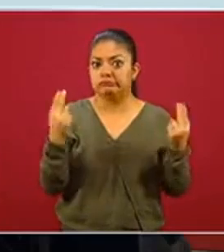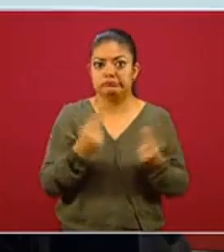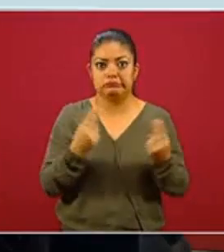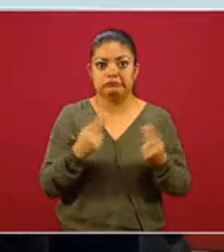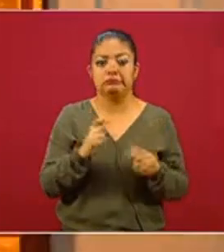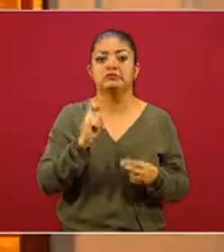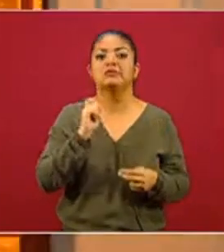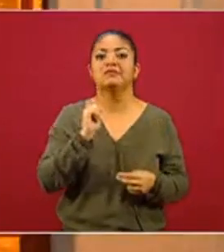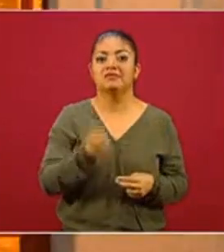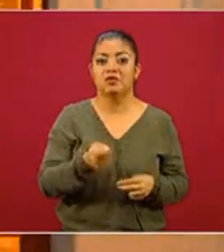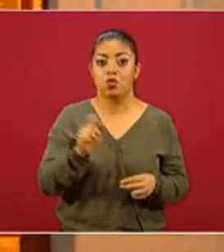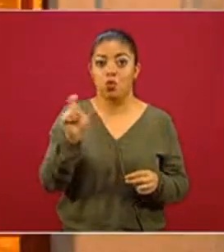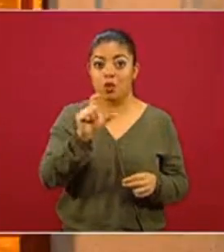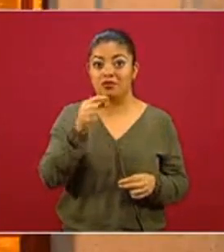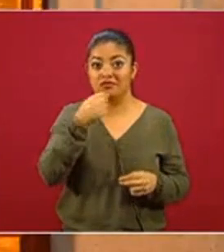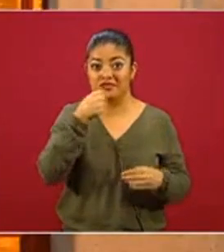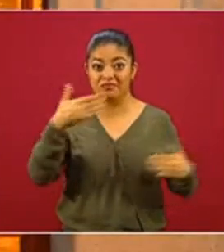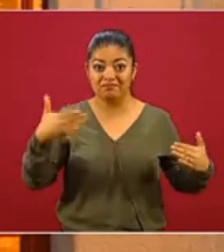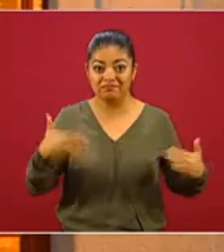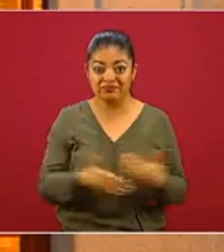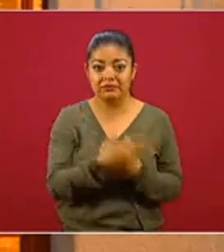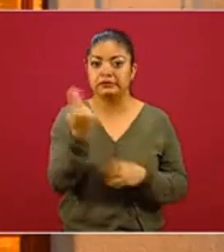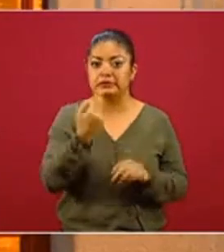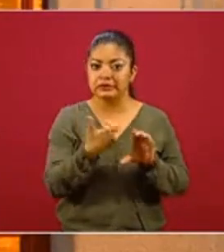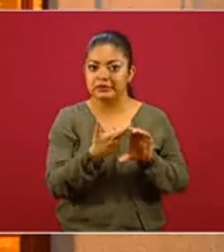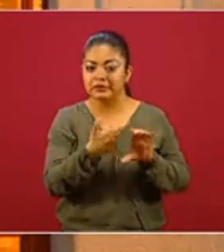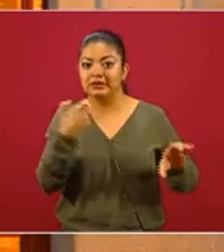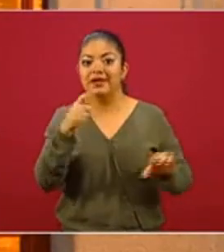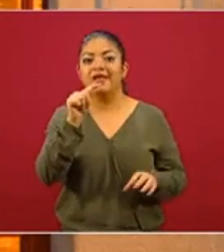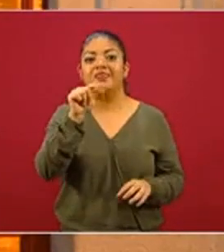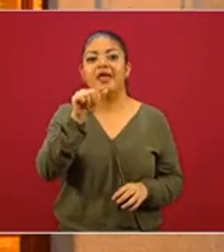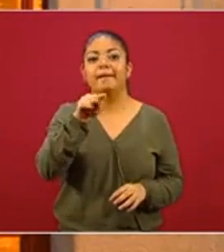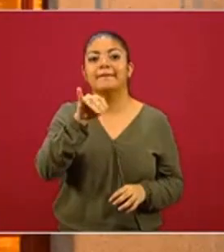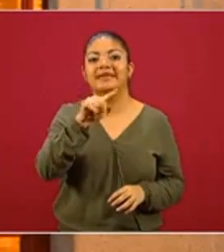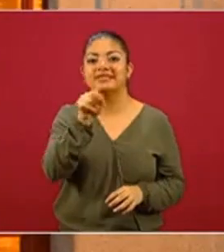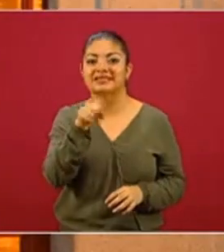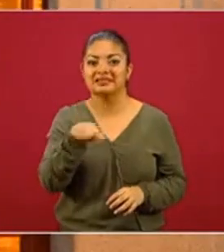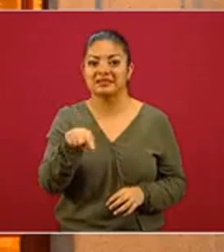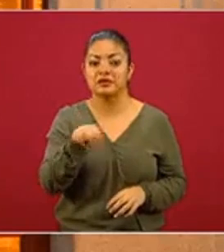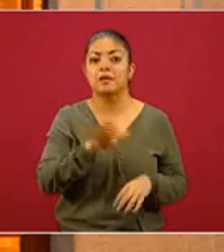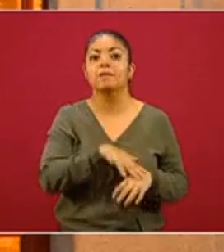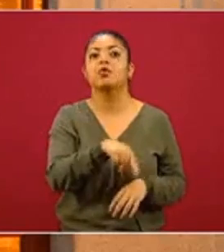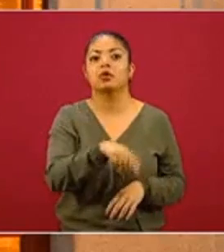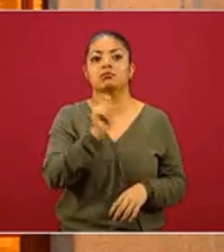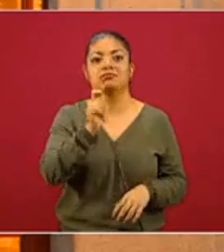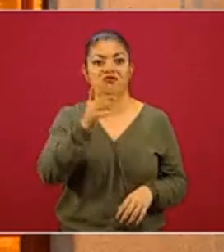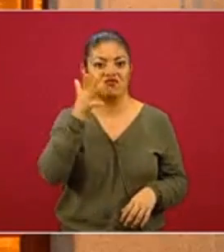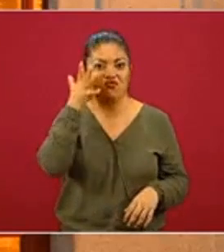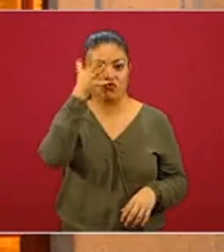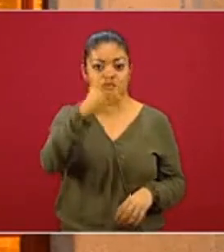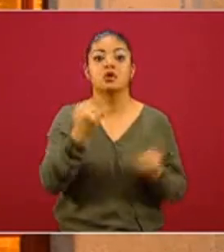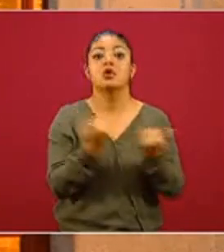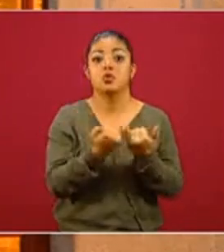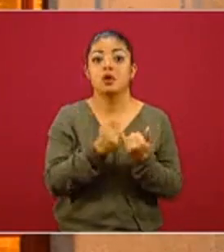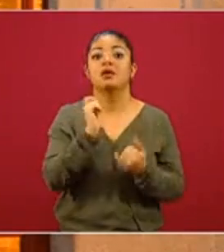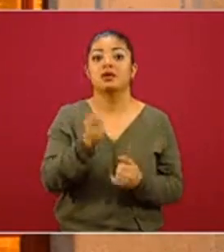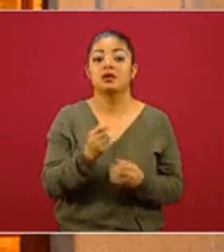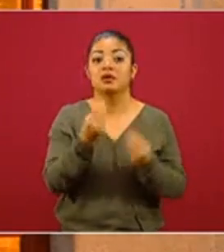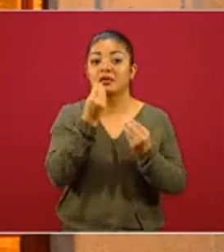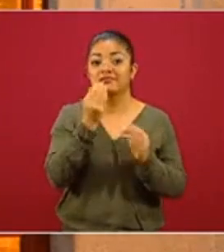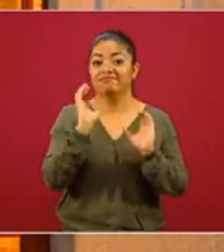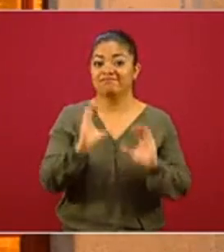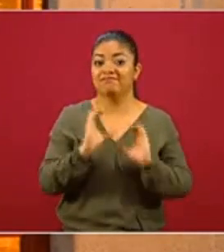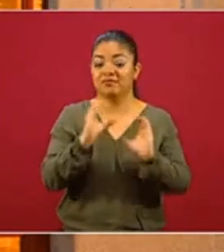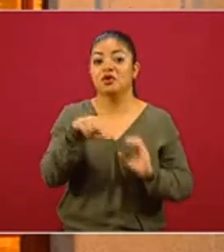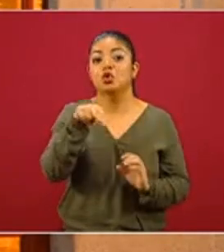nacer la niña o el niño tenemos que hacerle el tamiz neonatal porque de eso depende su futuro. Nutrición,